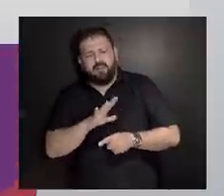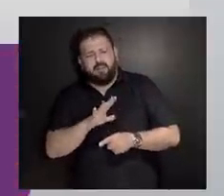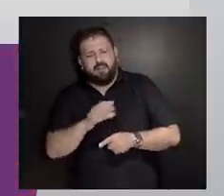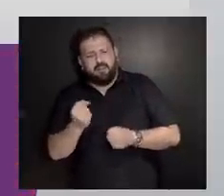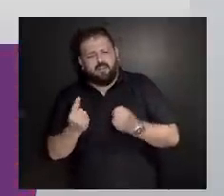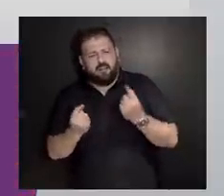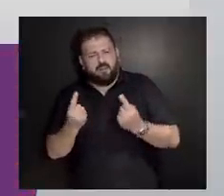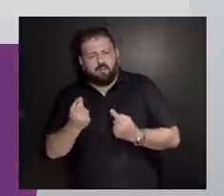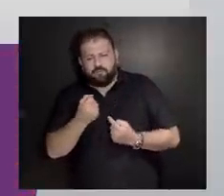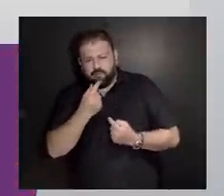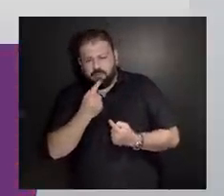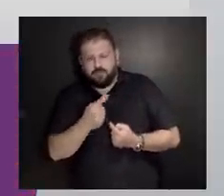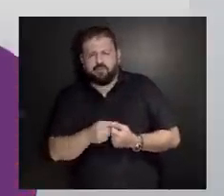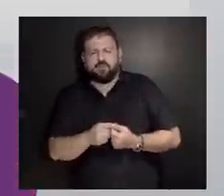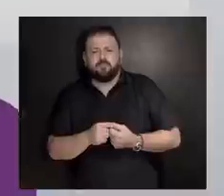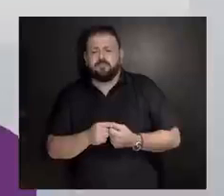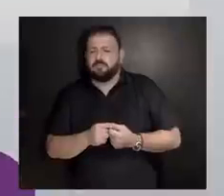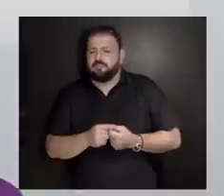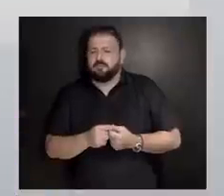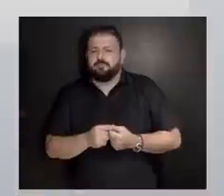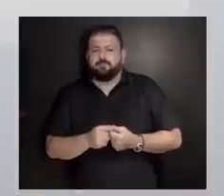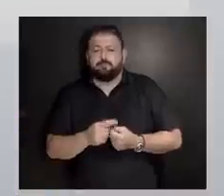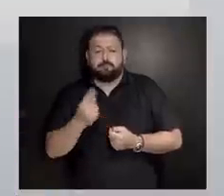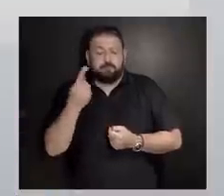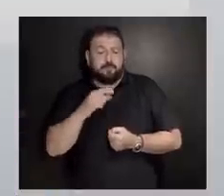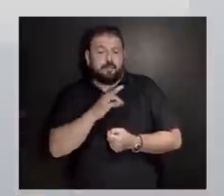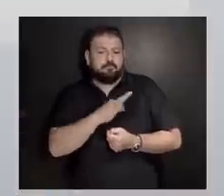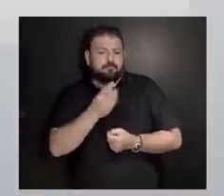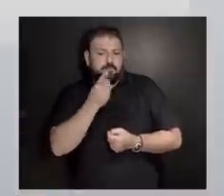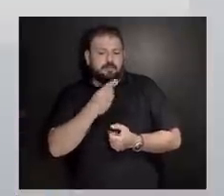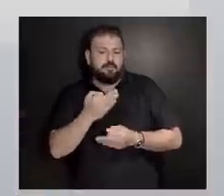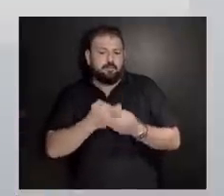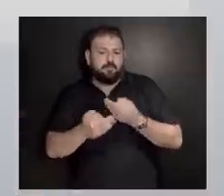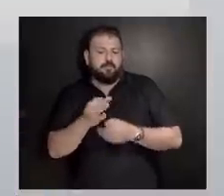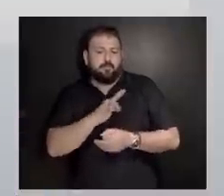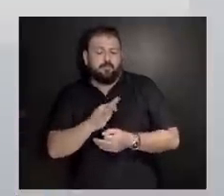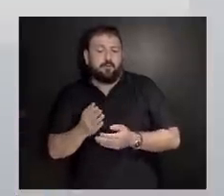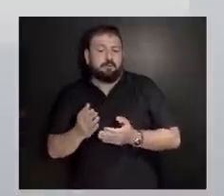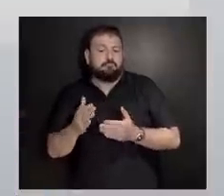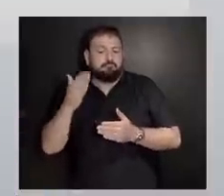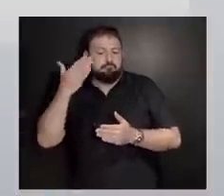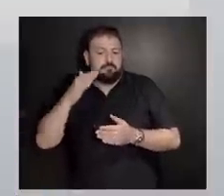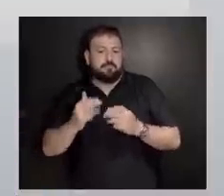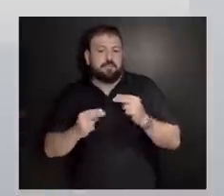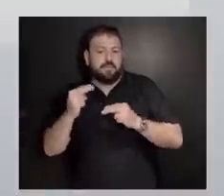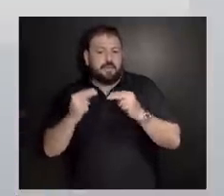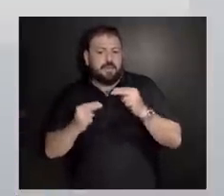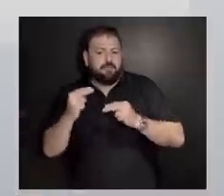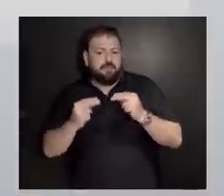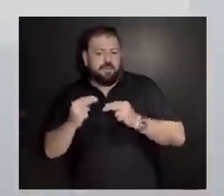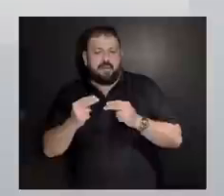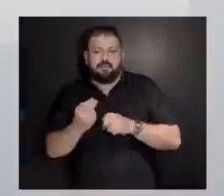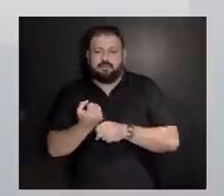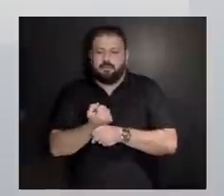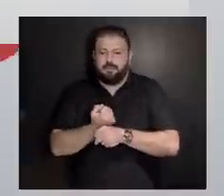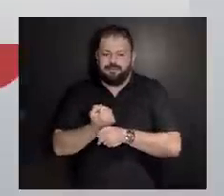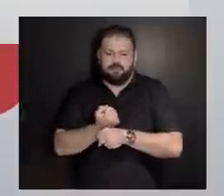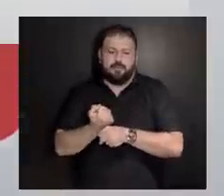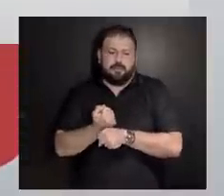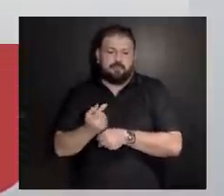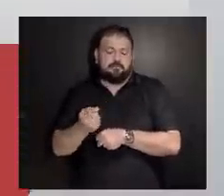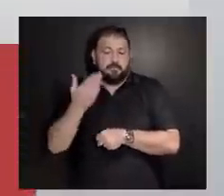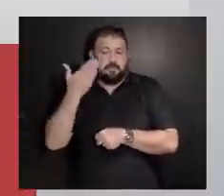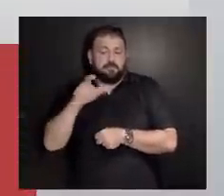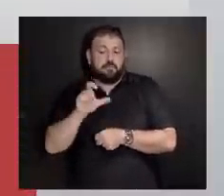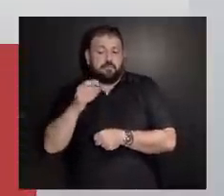el consumo de hormona tiroidea o algunos diuréticos pueden elevar de manera progresiva los niveles de glucosa en sangre y esto pues a